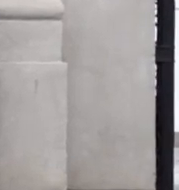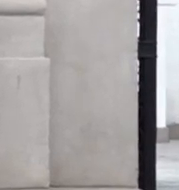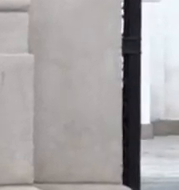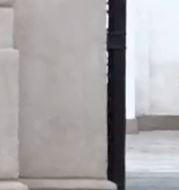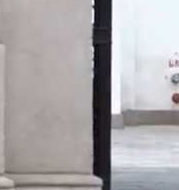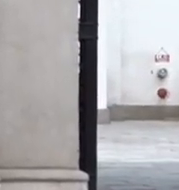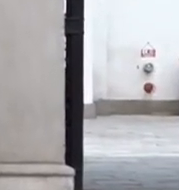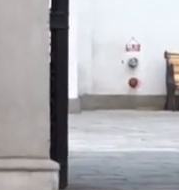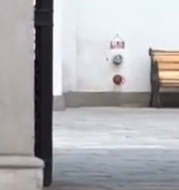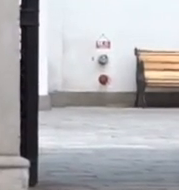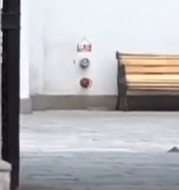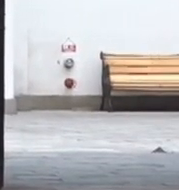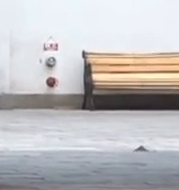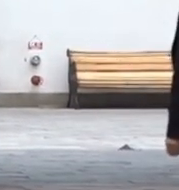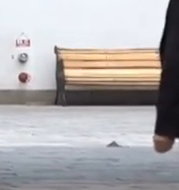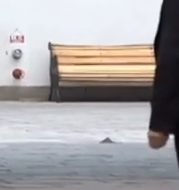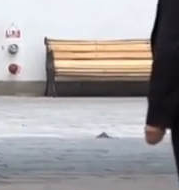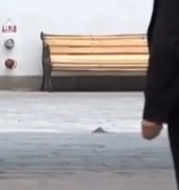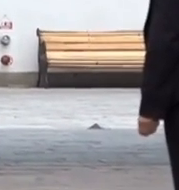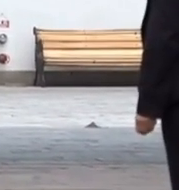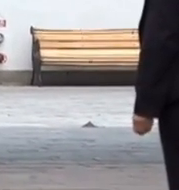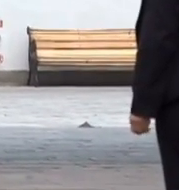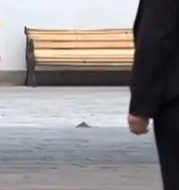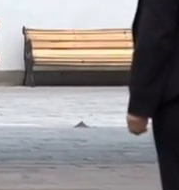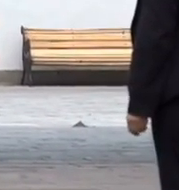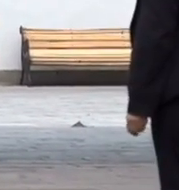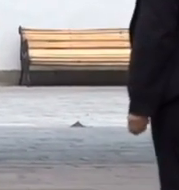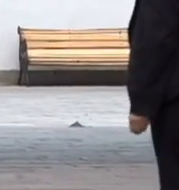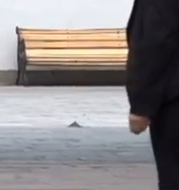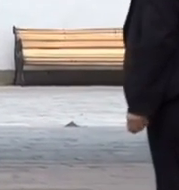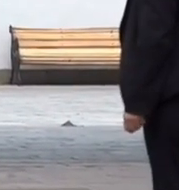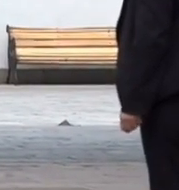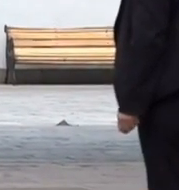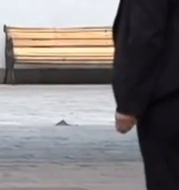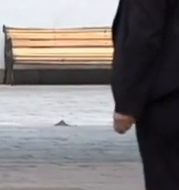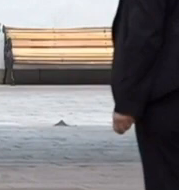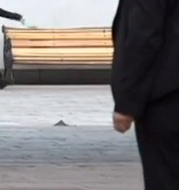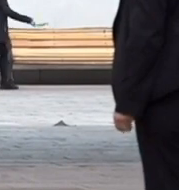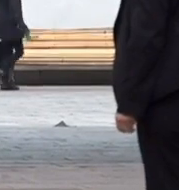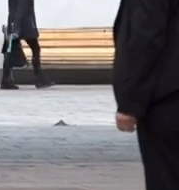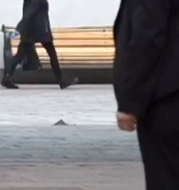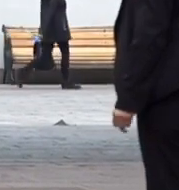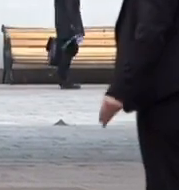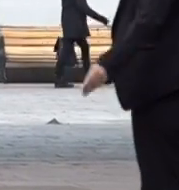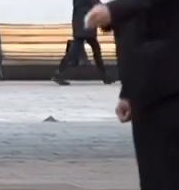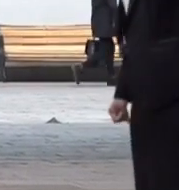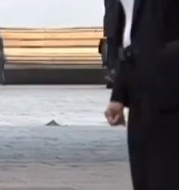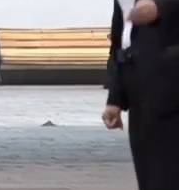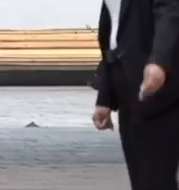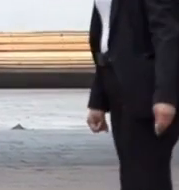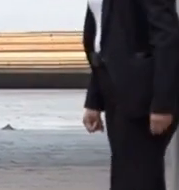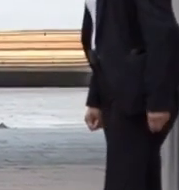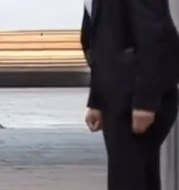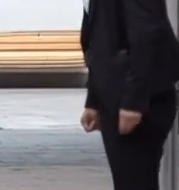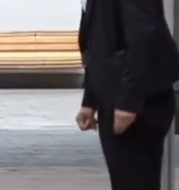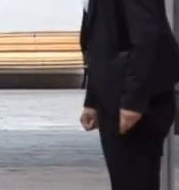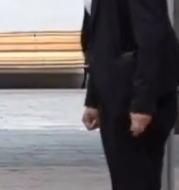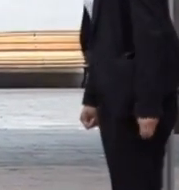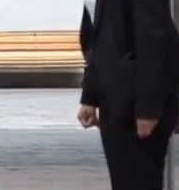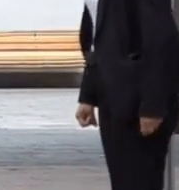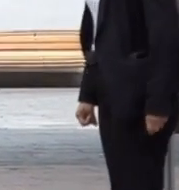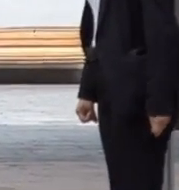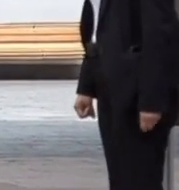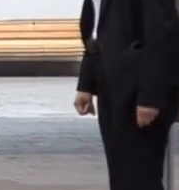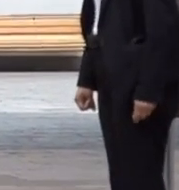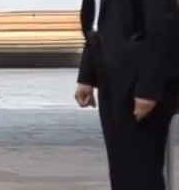Vamos al Palacio de la Moneda, imagen en vivo del presidente Gabriel Boric, quien llega en unos segundos al podio para realizar una declaración en el marco de la